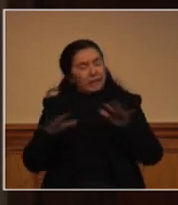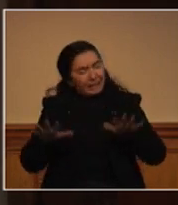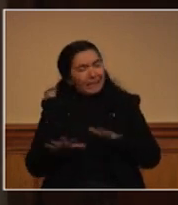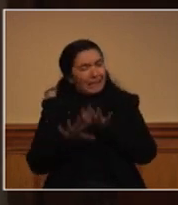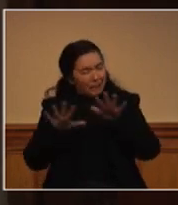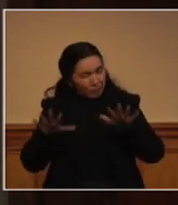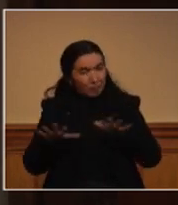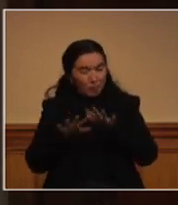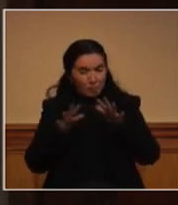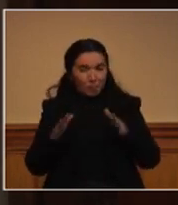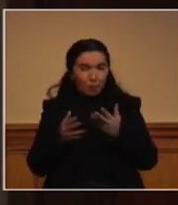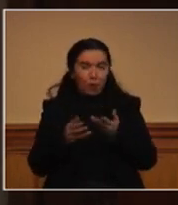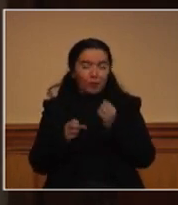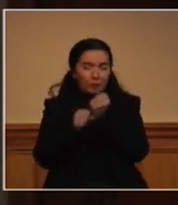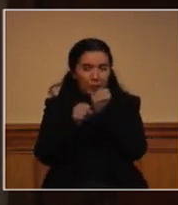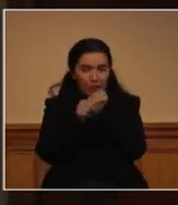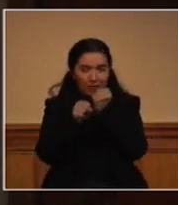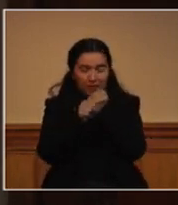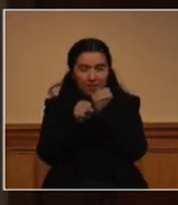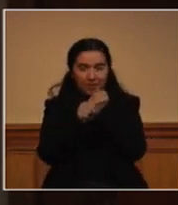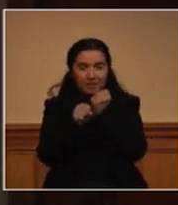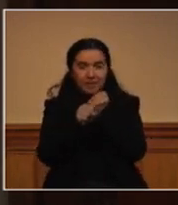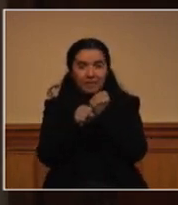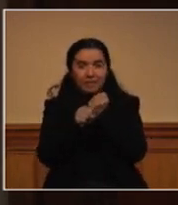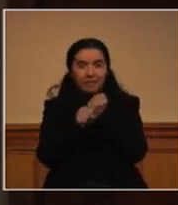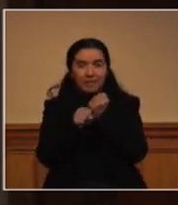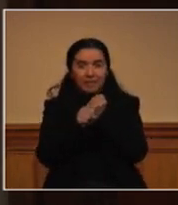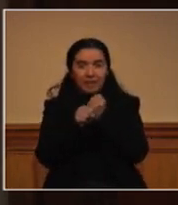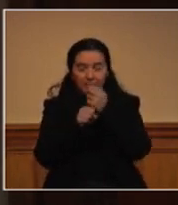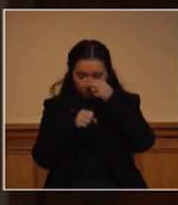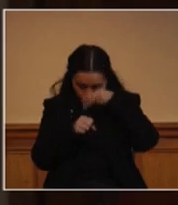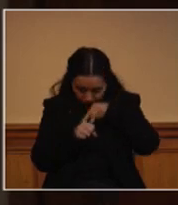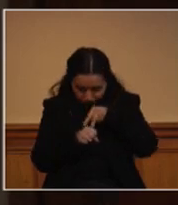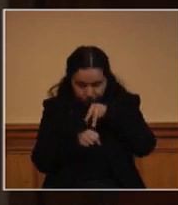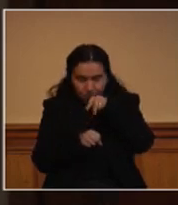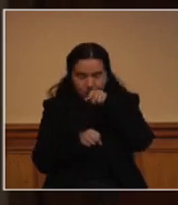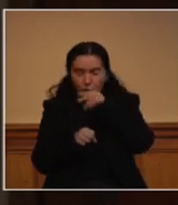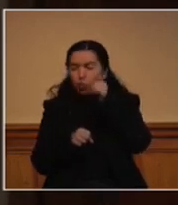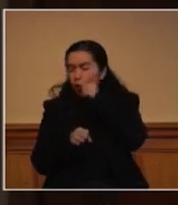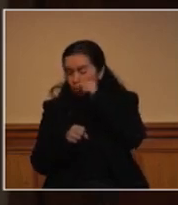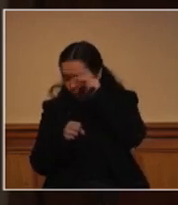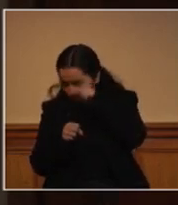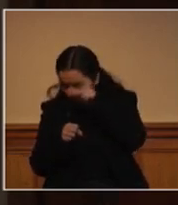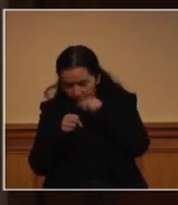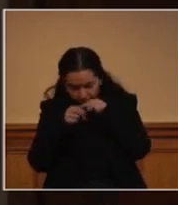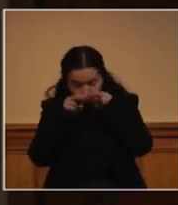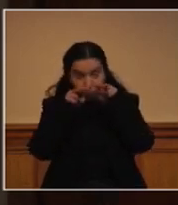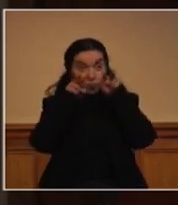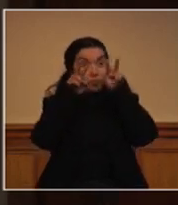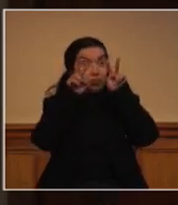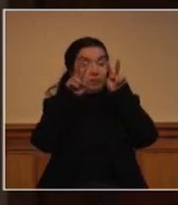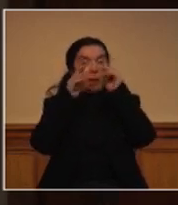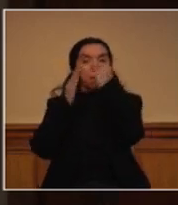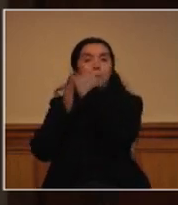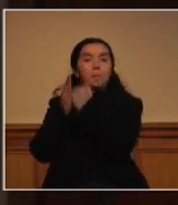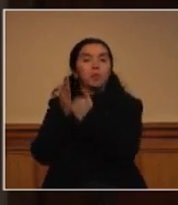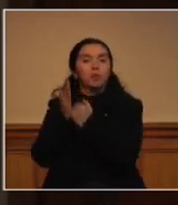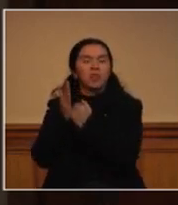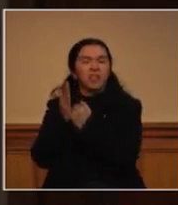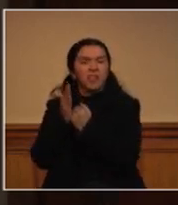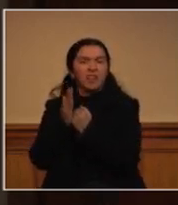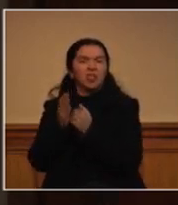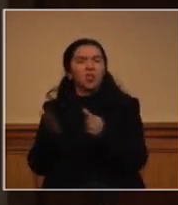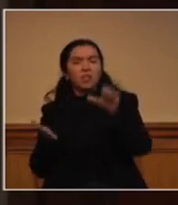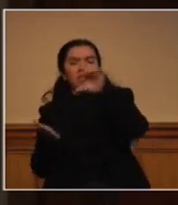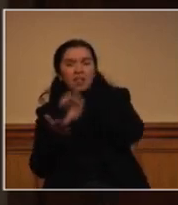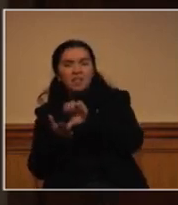me supuso ese trabajo de levantar la mirada de lo que yo hago el día a día, de los proyectos que llevamos nosotros, del